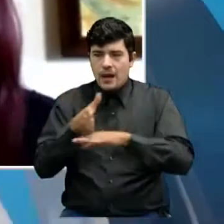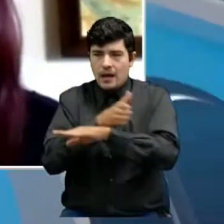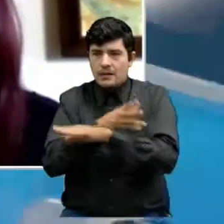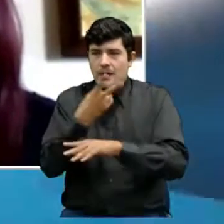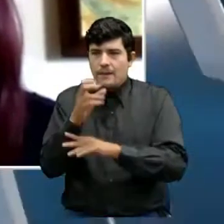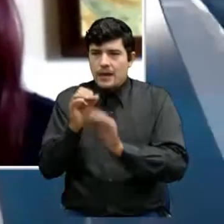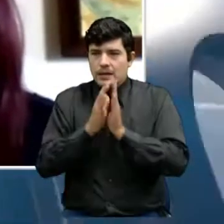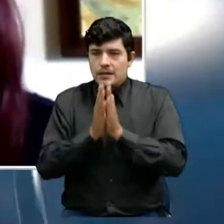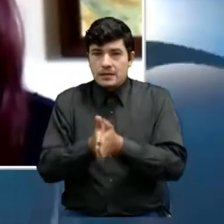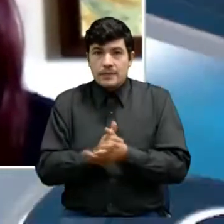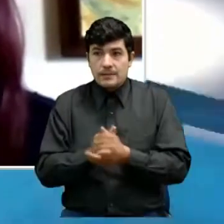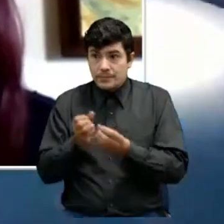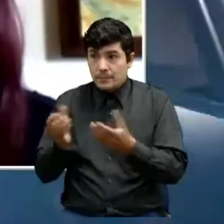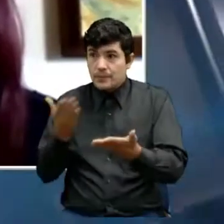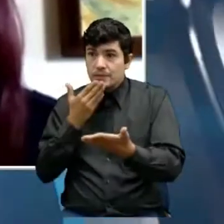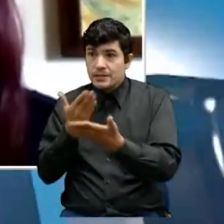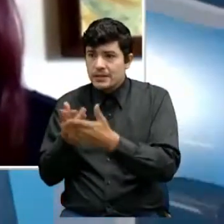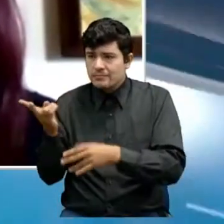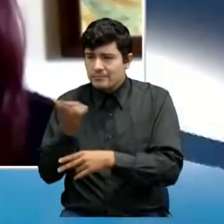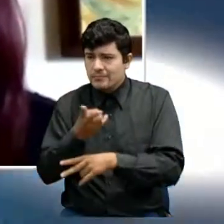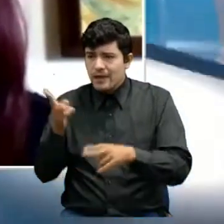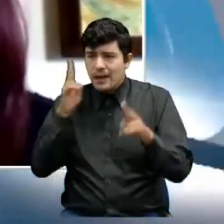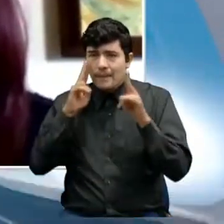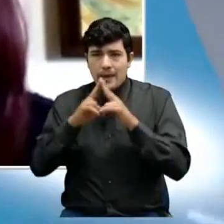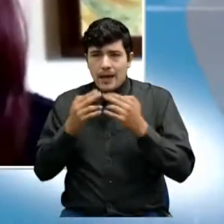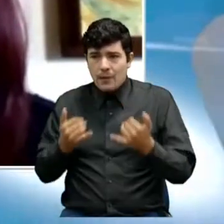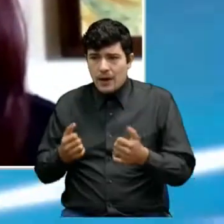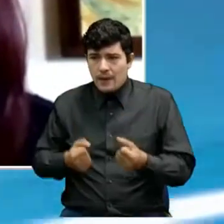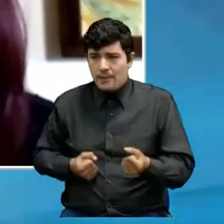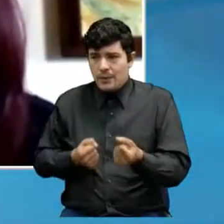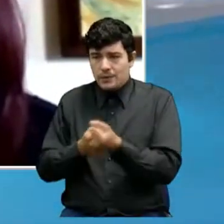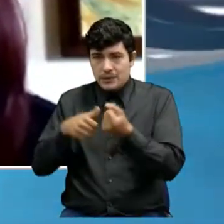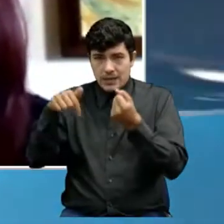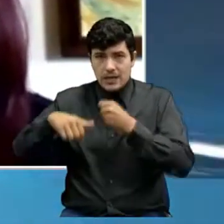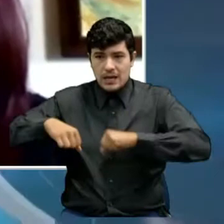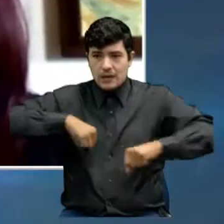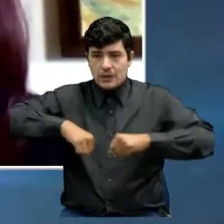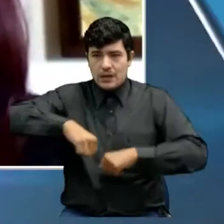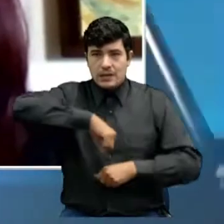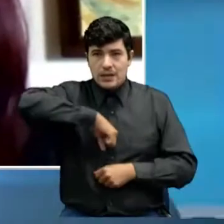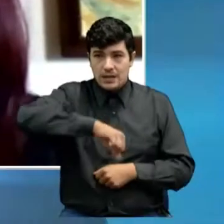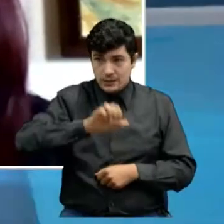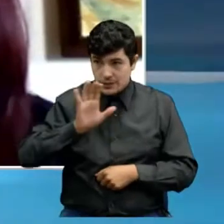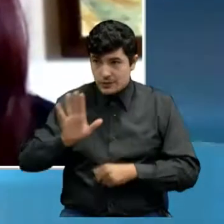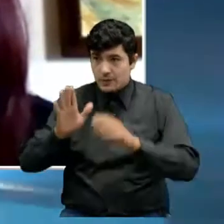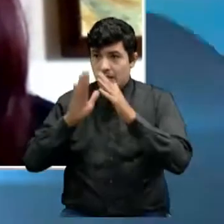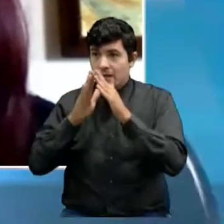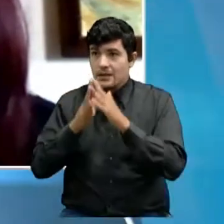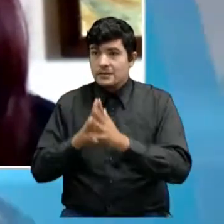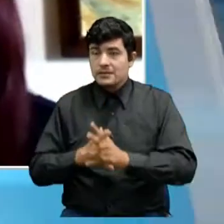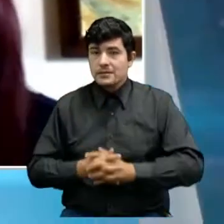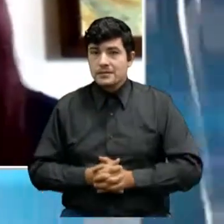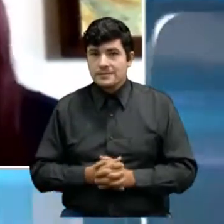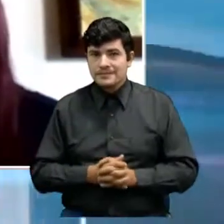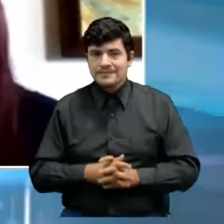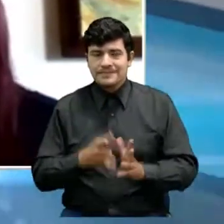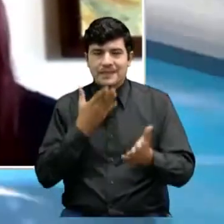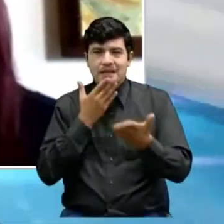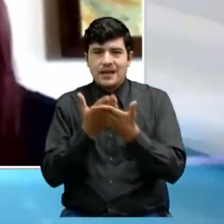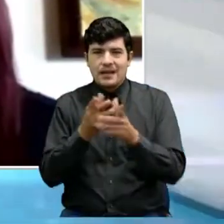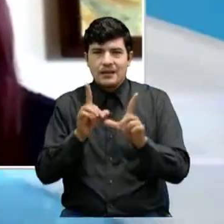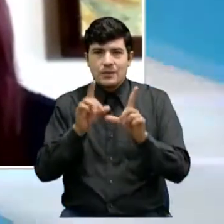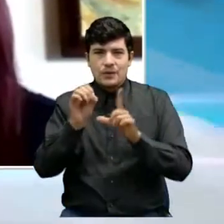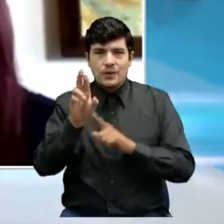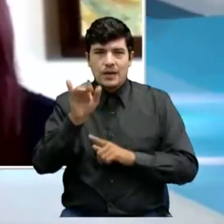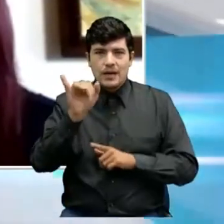Marta, doctora Ingrid, muchísimas gracias por habernos acompañado aquí en Actúe en Derecho, su casa. Gracias, doctor